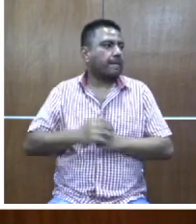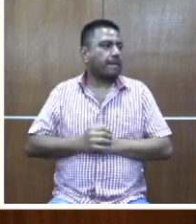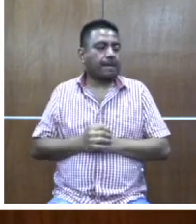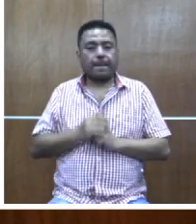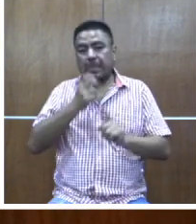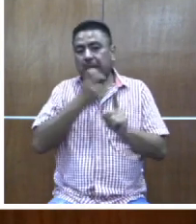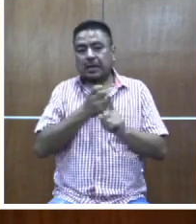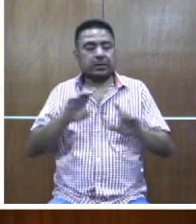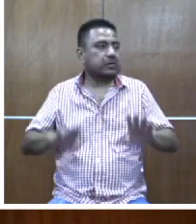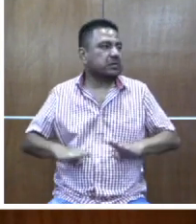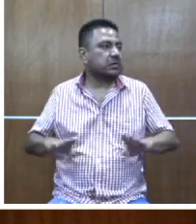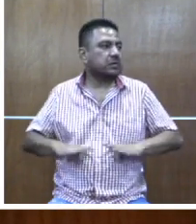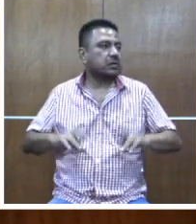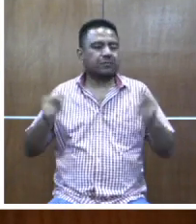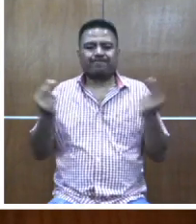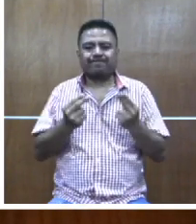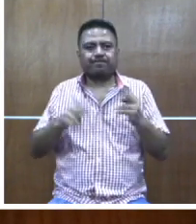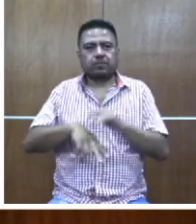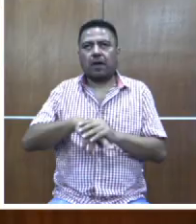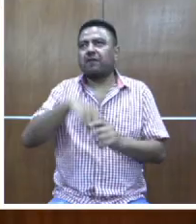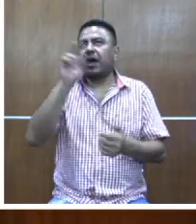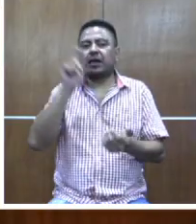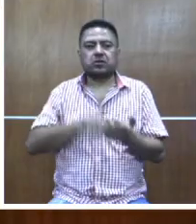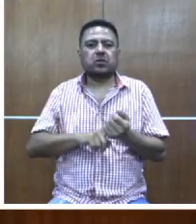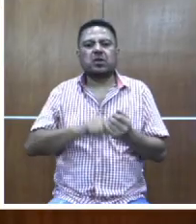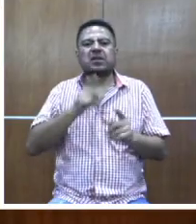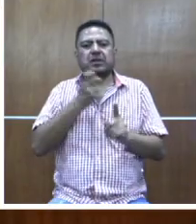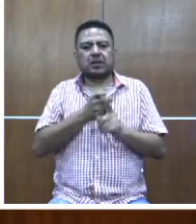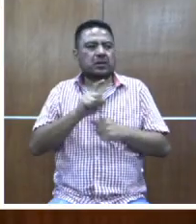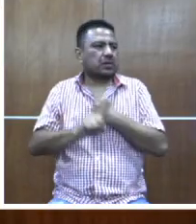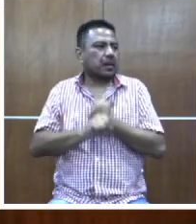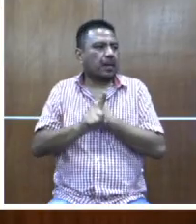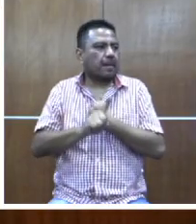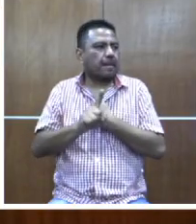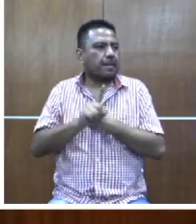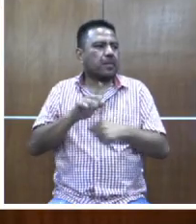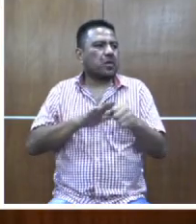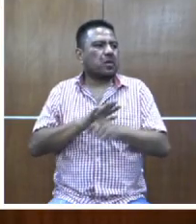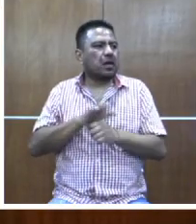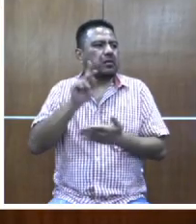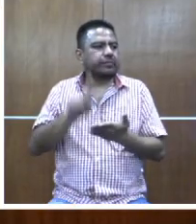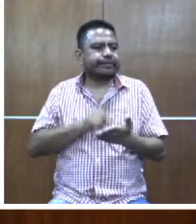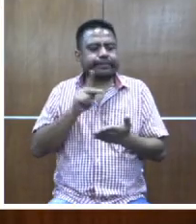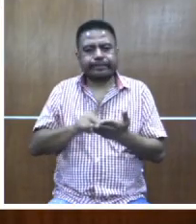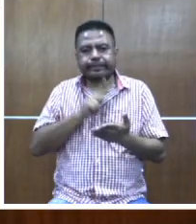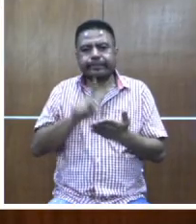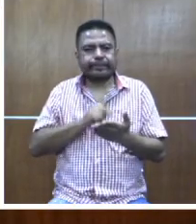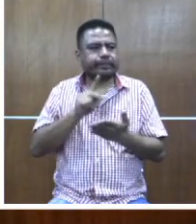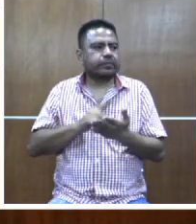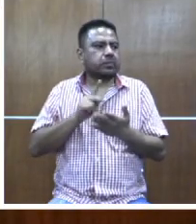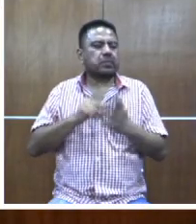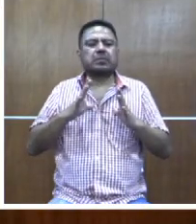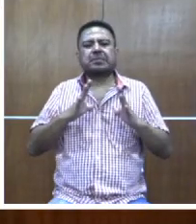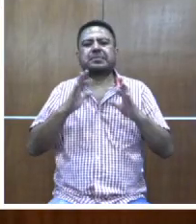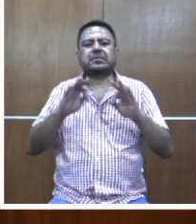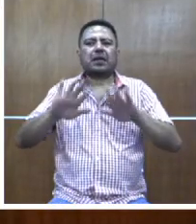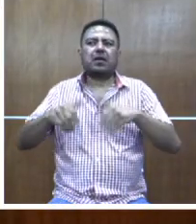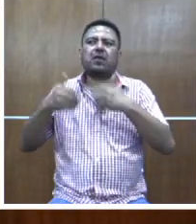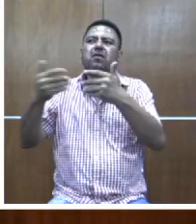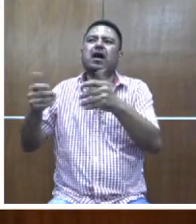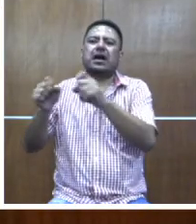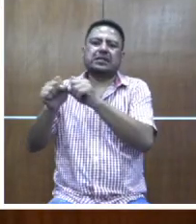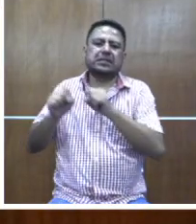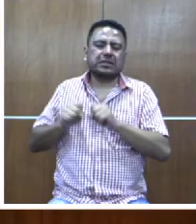Estas conductas no surgen en el vacío, son consecuencia de factores que muchas veces se originan afuera de las